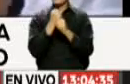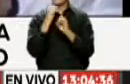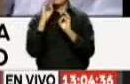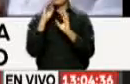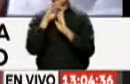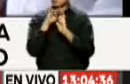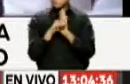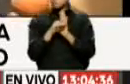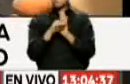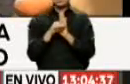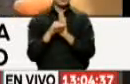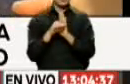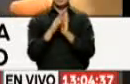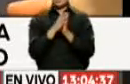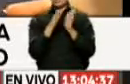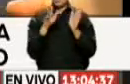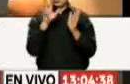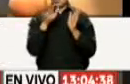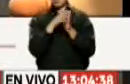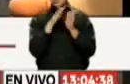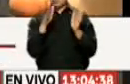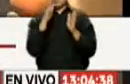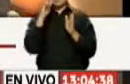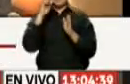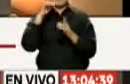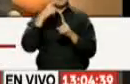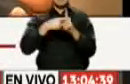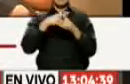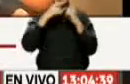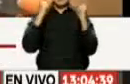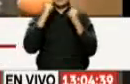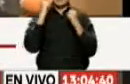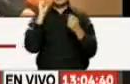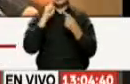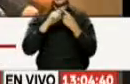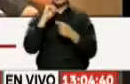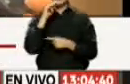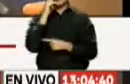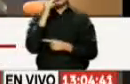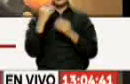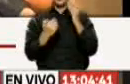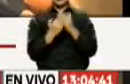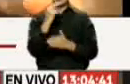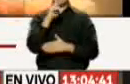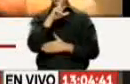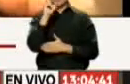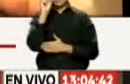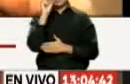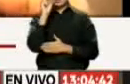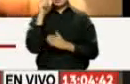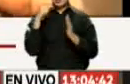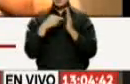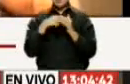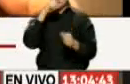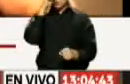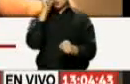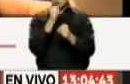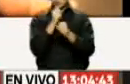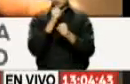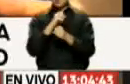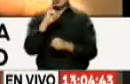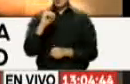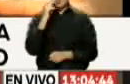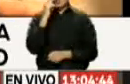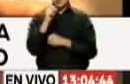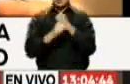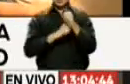pleno. Tenemos que en el último trimestre, de marzo a junio, más de 30 mil contratos nuevos registrados. Y de junio del